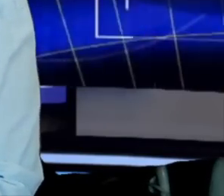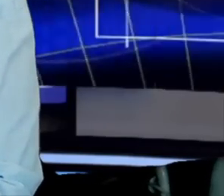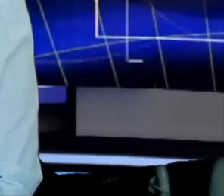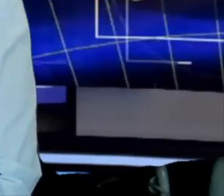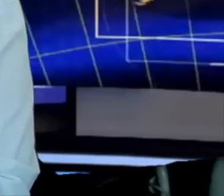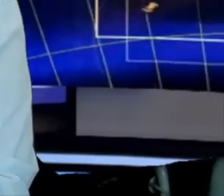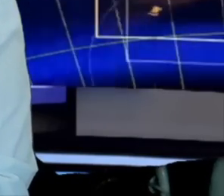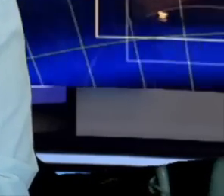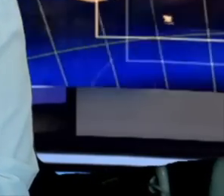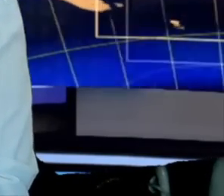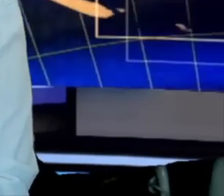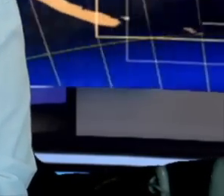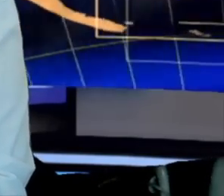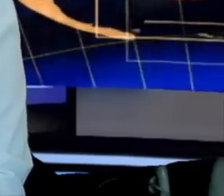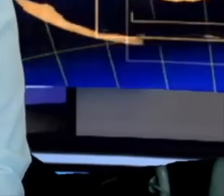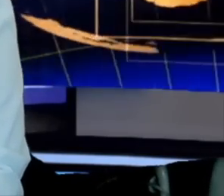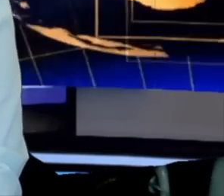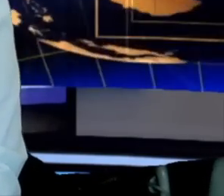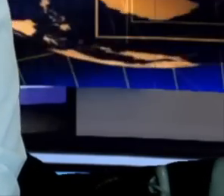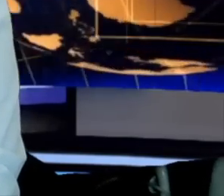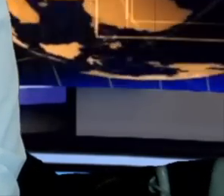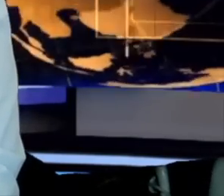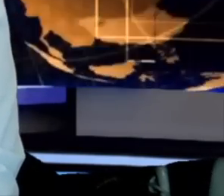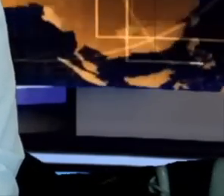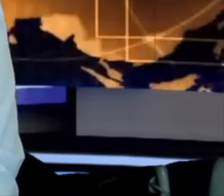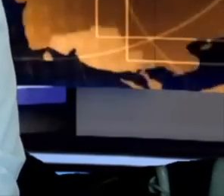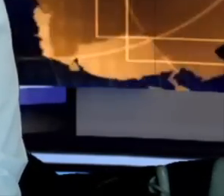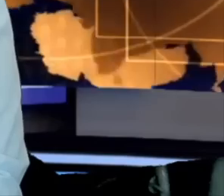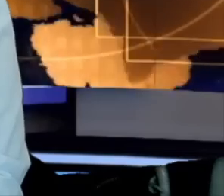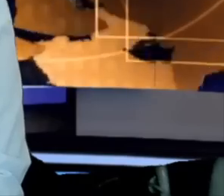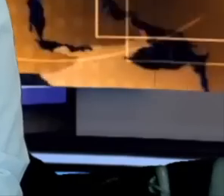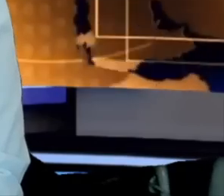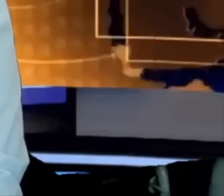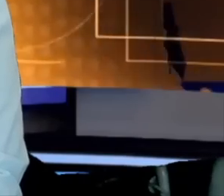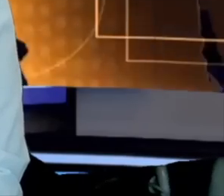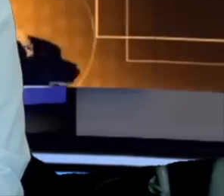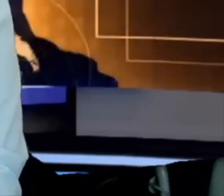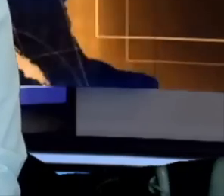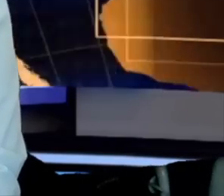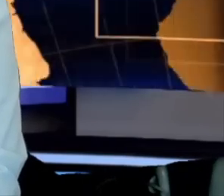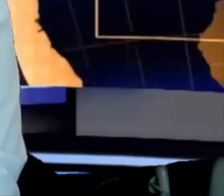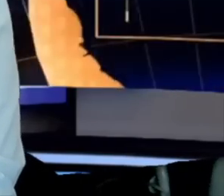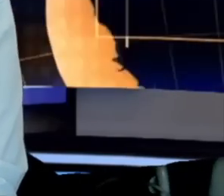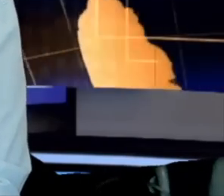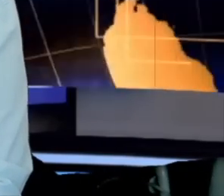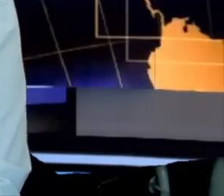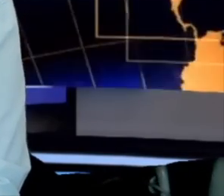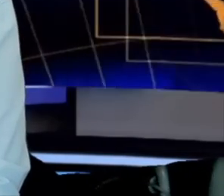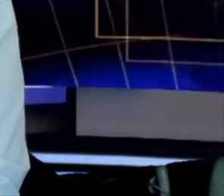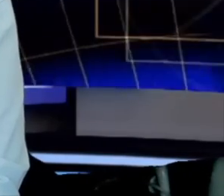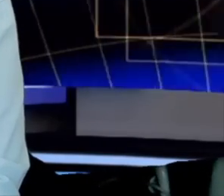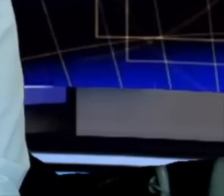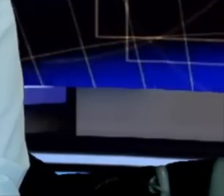compartiendo el presidente López Obrador con respecto a este terrible crimen y cómo se está combatiendo. Llegamos al final de este video, muchas